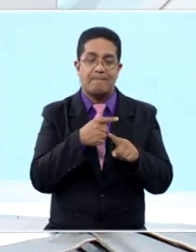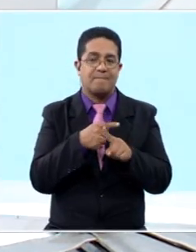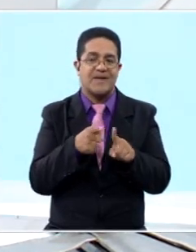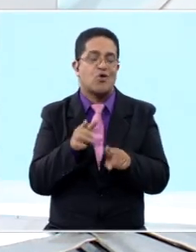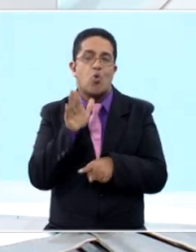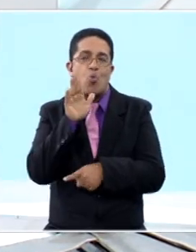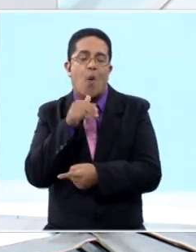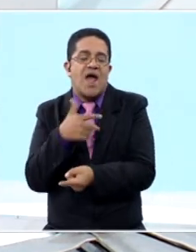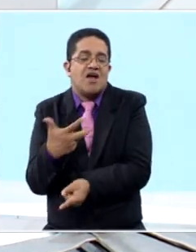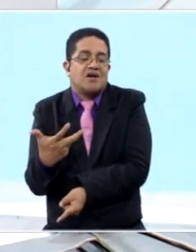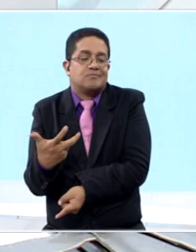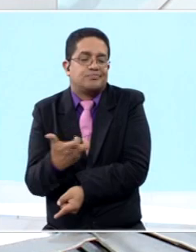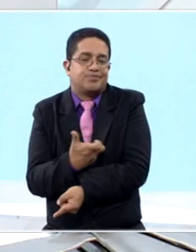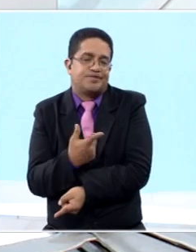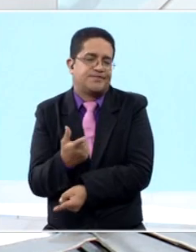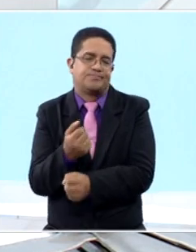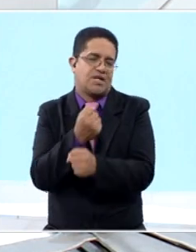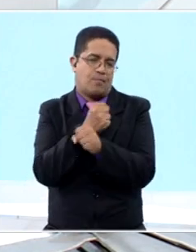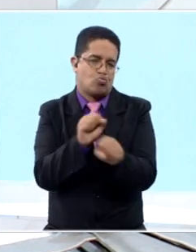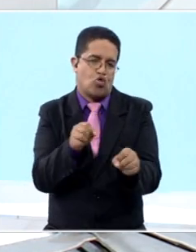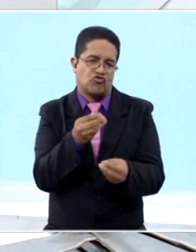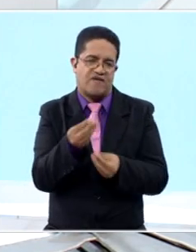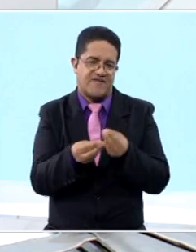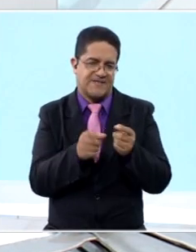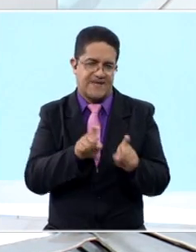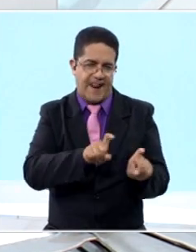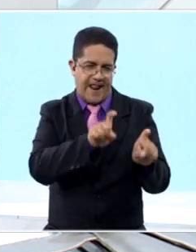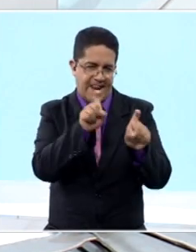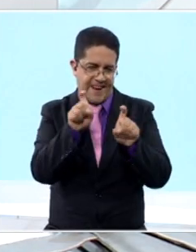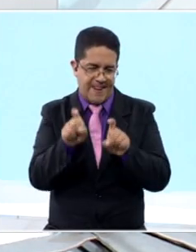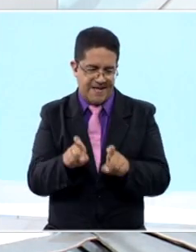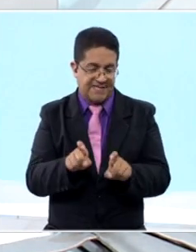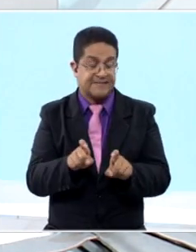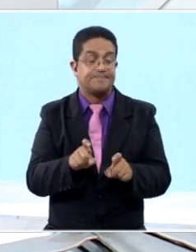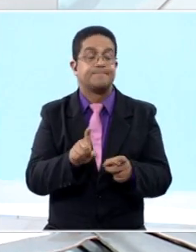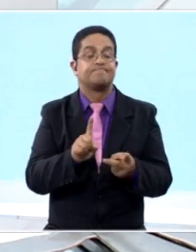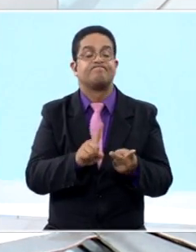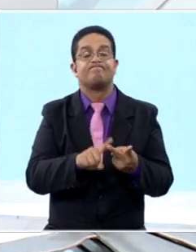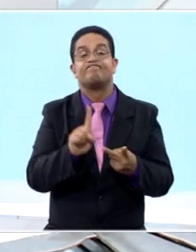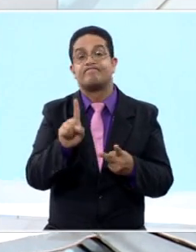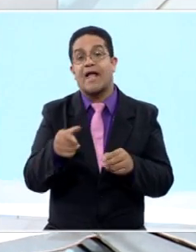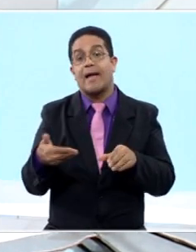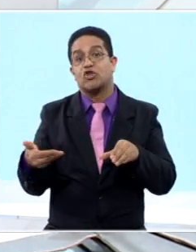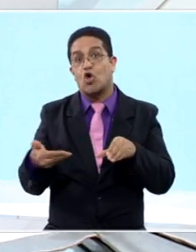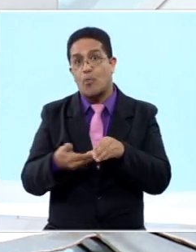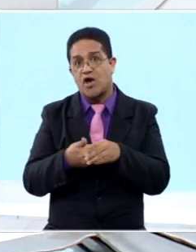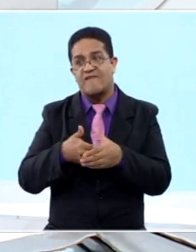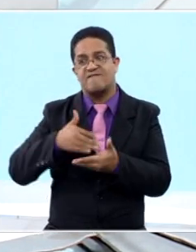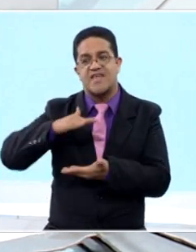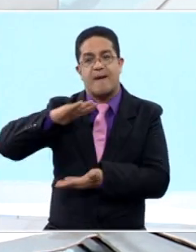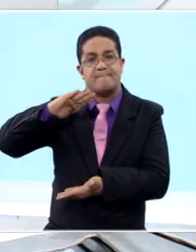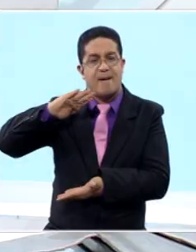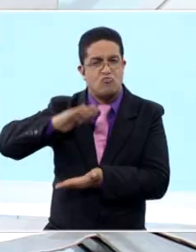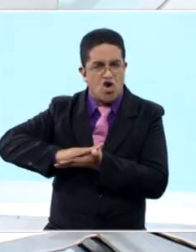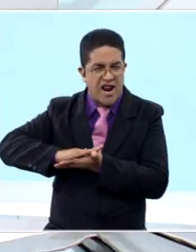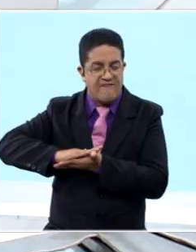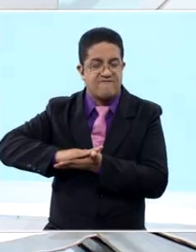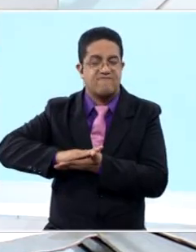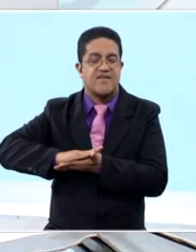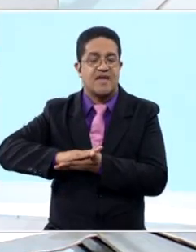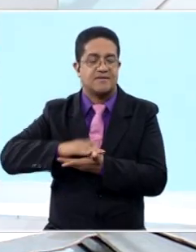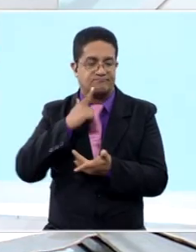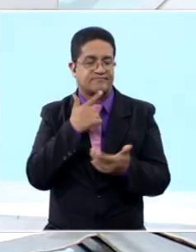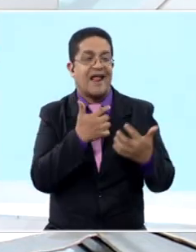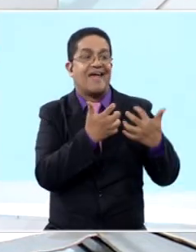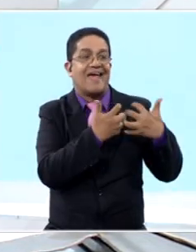no tengo el material radiactivo, no se pueden hacer pacientes. A diferencia de tomografía, mamografía, rayos X, etcétera, en donde el equipo es